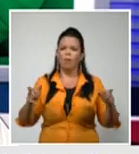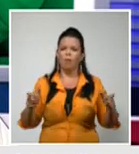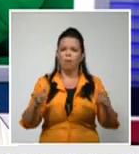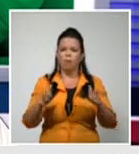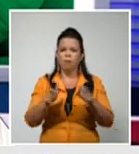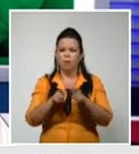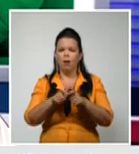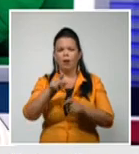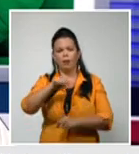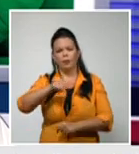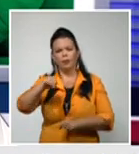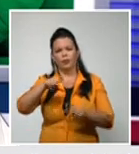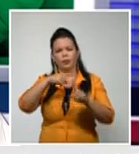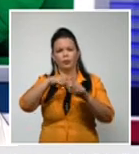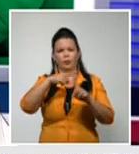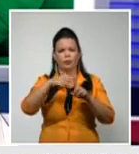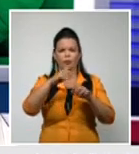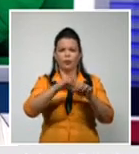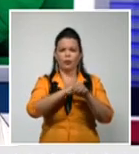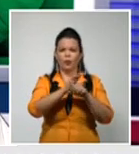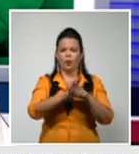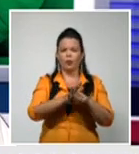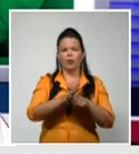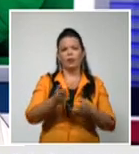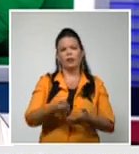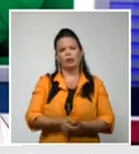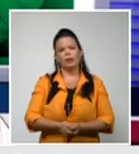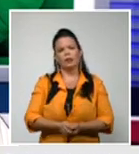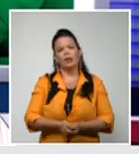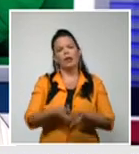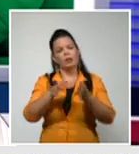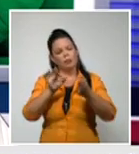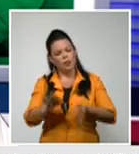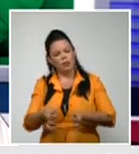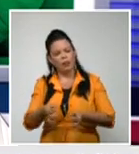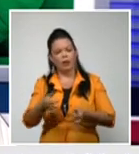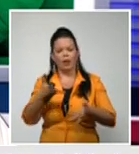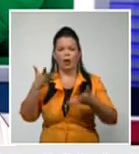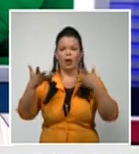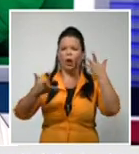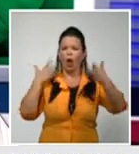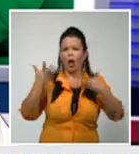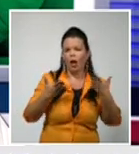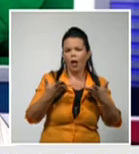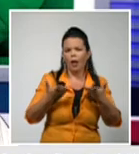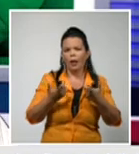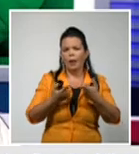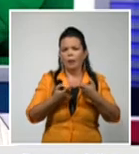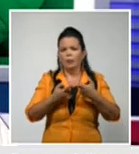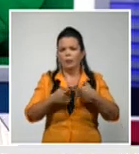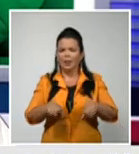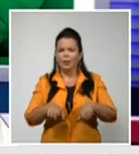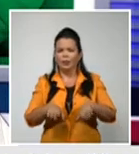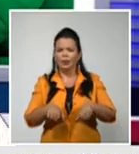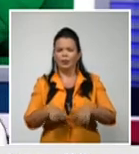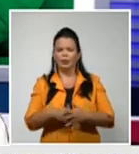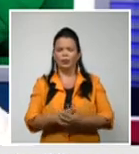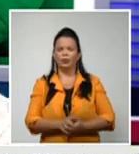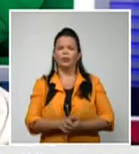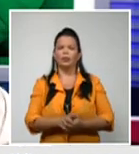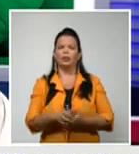pues no digo que no nos aliente, no nos digo que no nos permita una posibilidad de